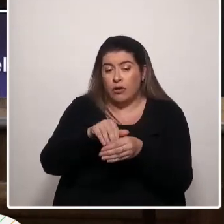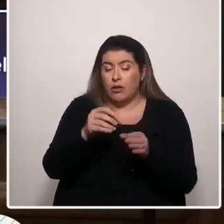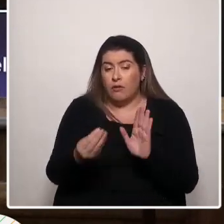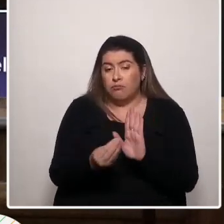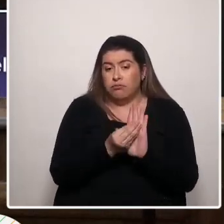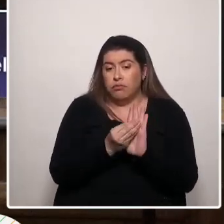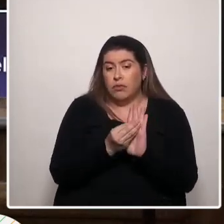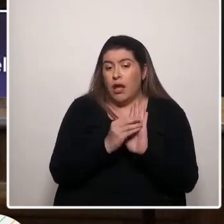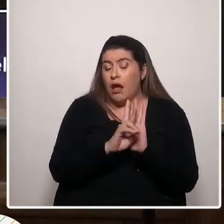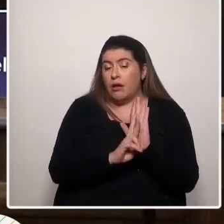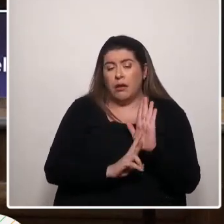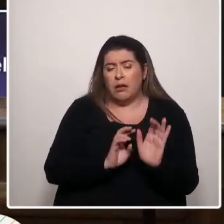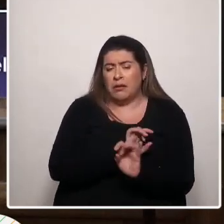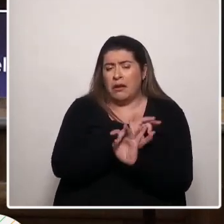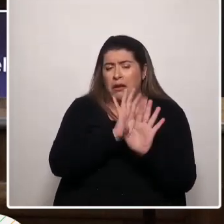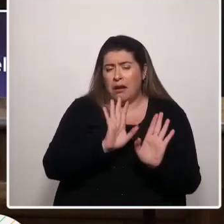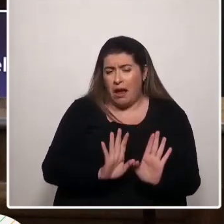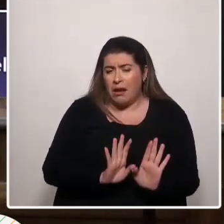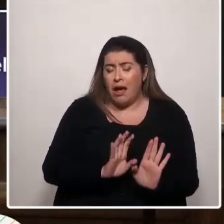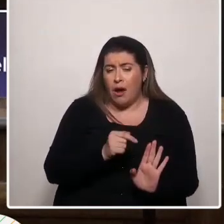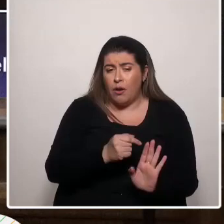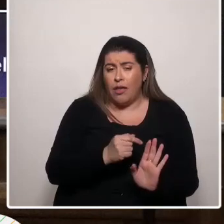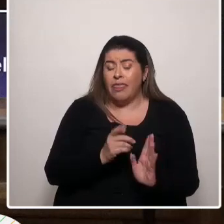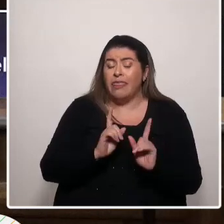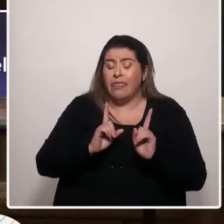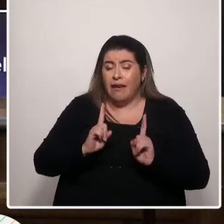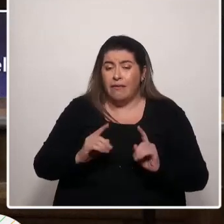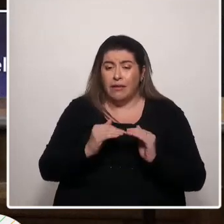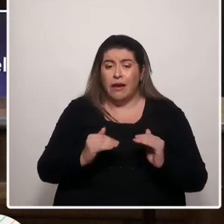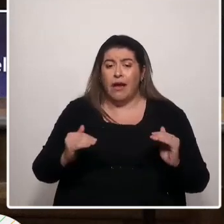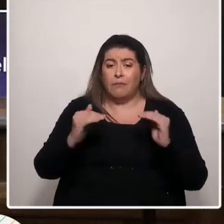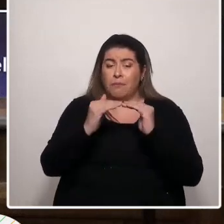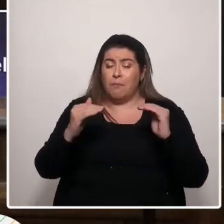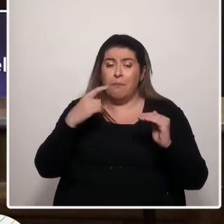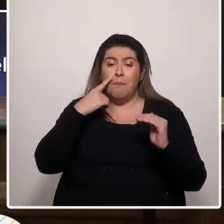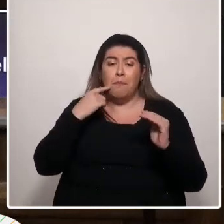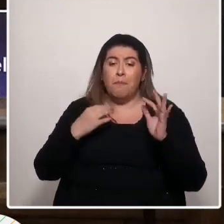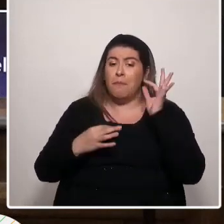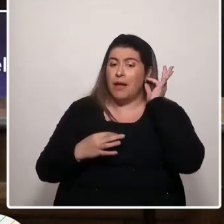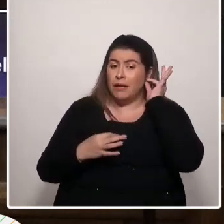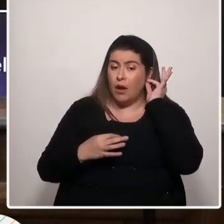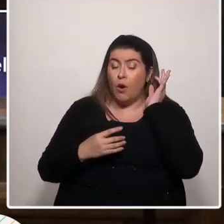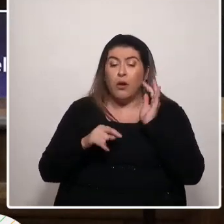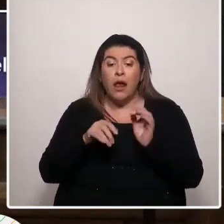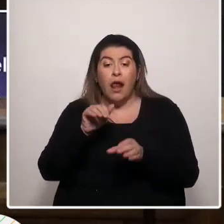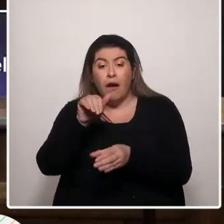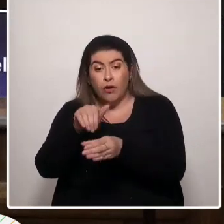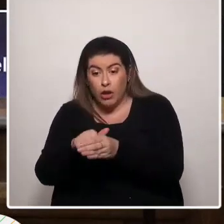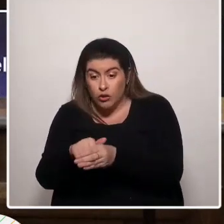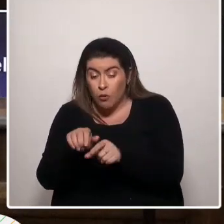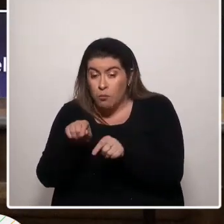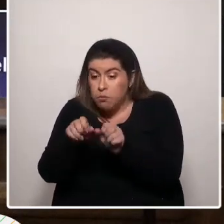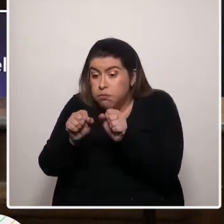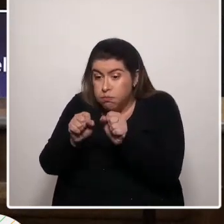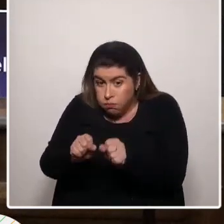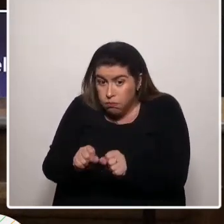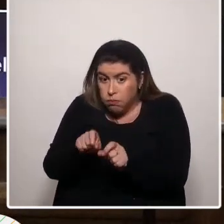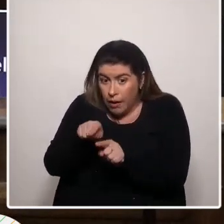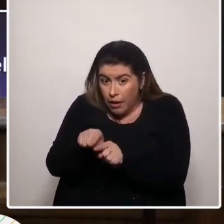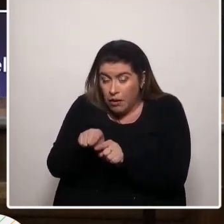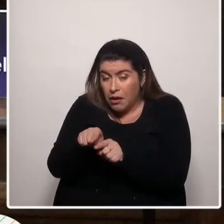bien establecidas y que tienen que dar un resultado paritario, aunque en la votación, esa votación no necesariamente